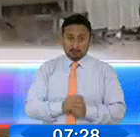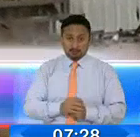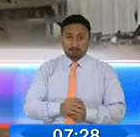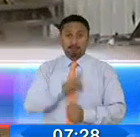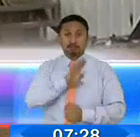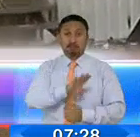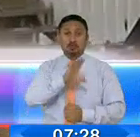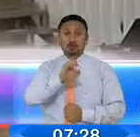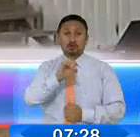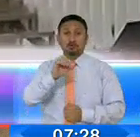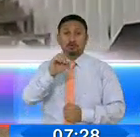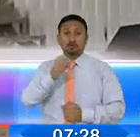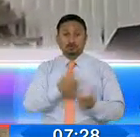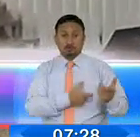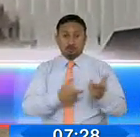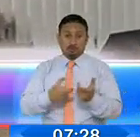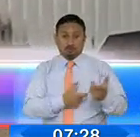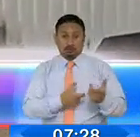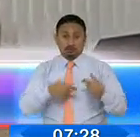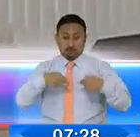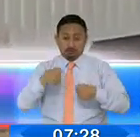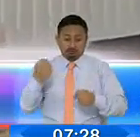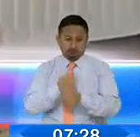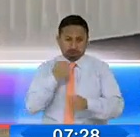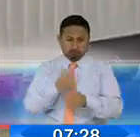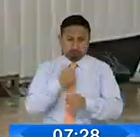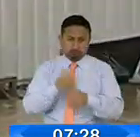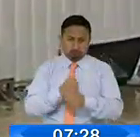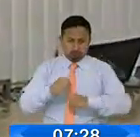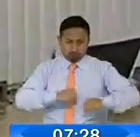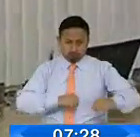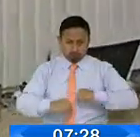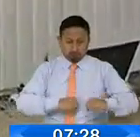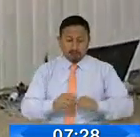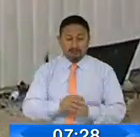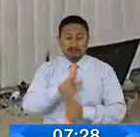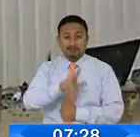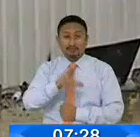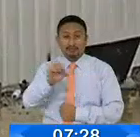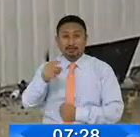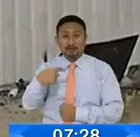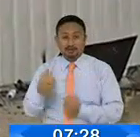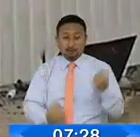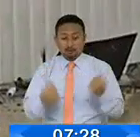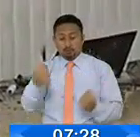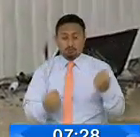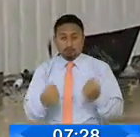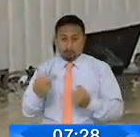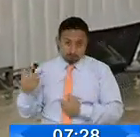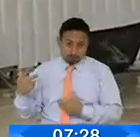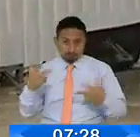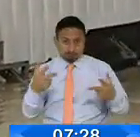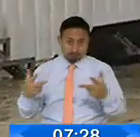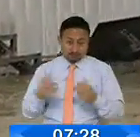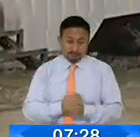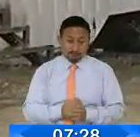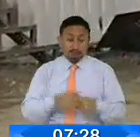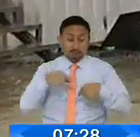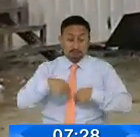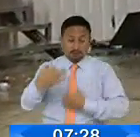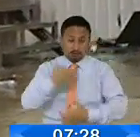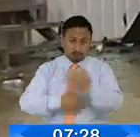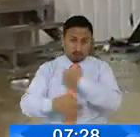400 bomberos que han trabajado en este punto, 30 unidades. Carros, bombas, cisternas, y aún se nos ha indicado